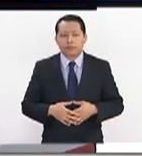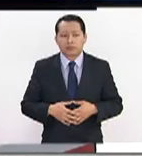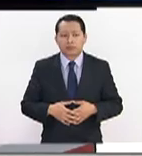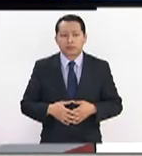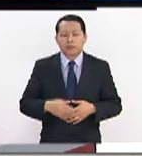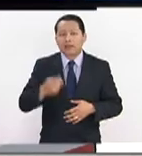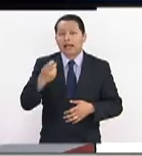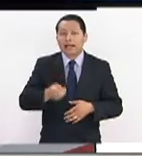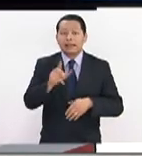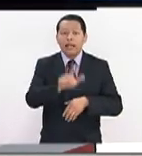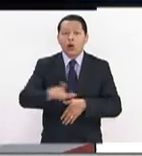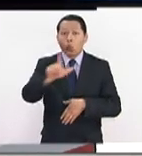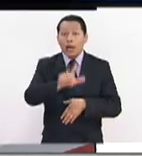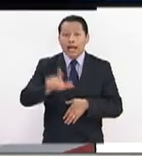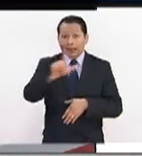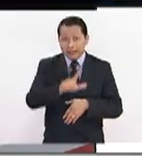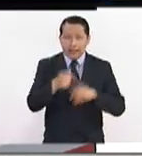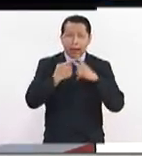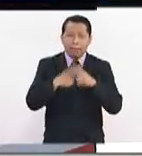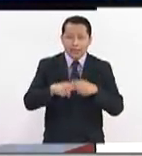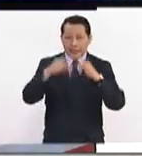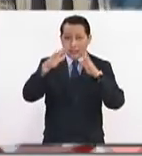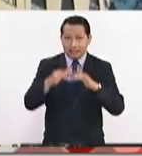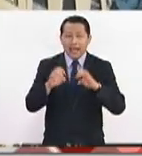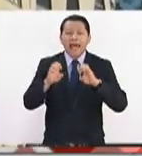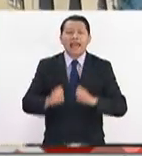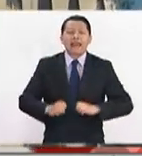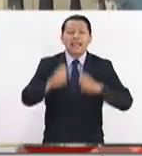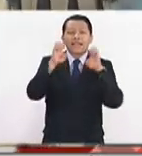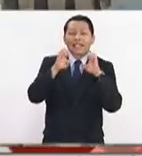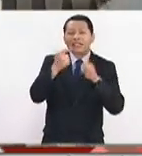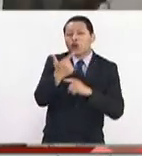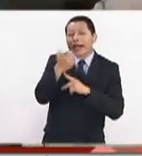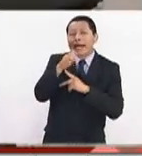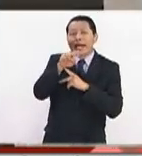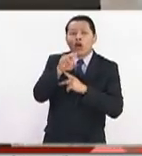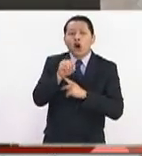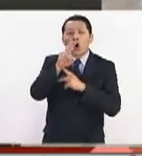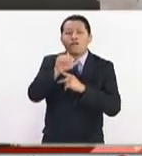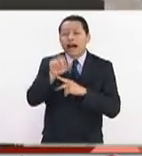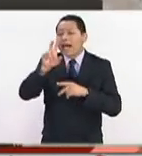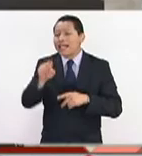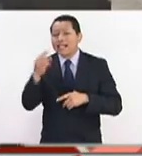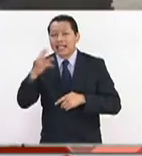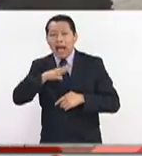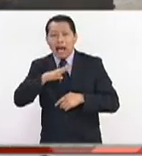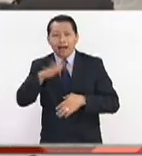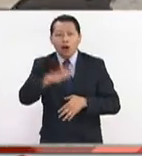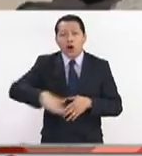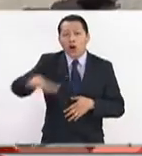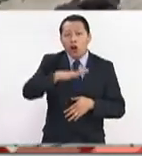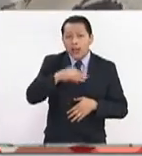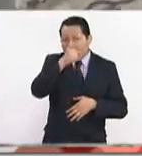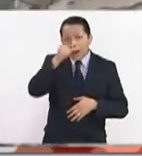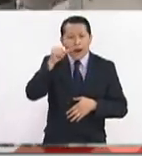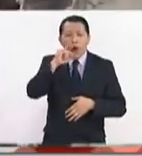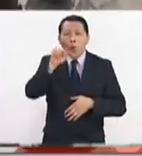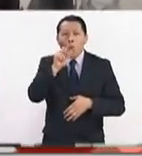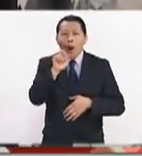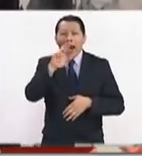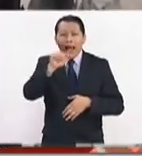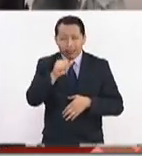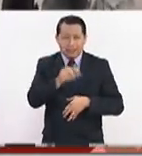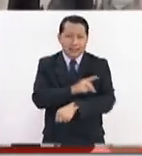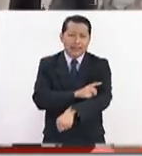Y este lunes iniciará ya la demolición del edificio ubicado en Génova 33, esto es en la colonia Juárez, en la delegación